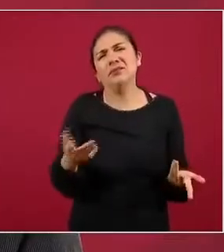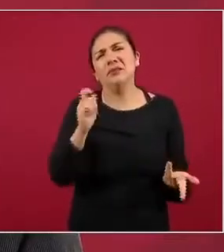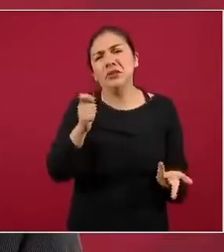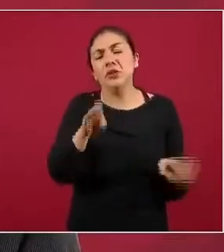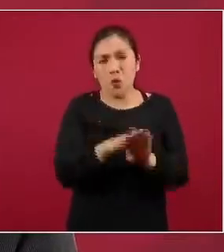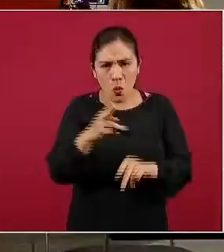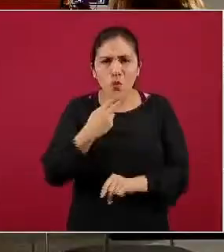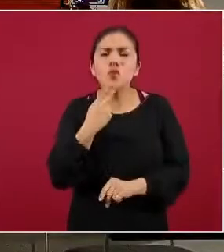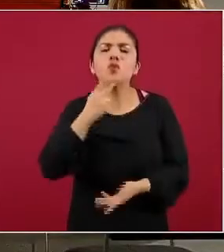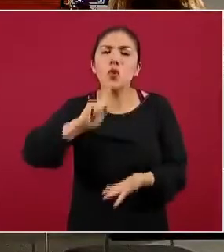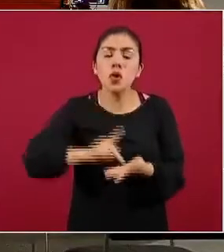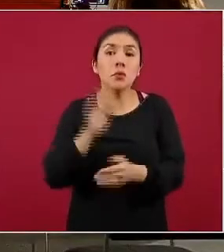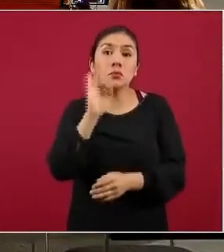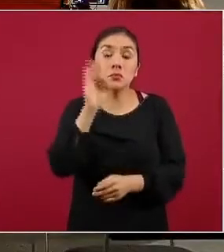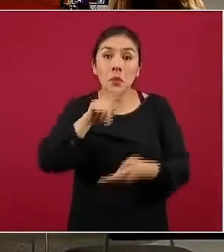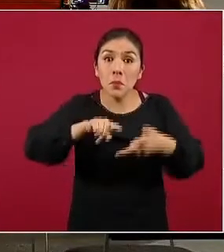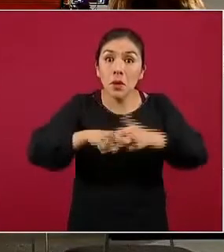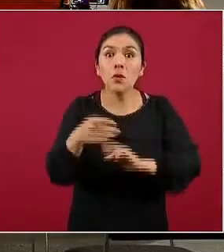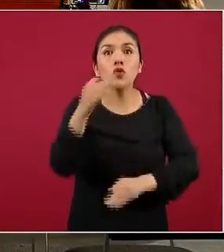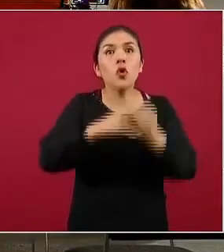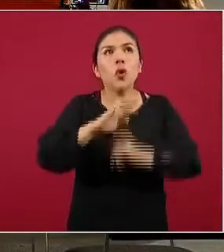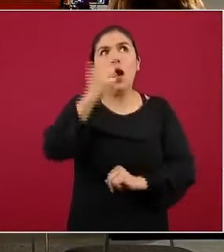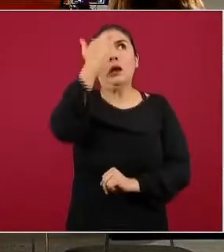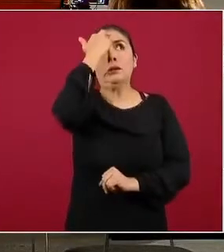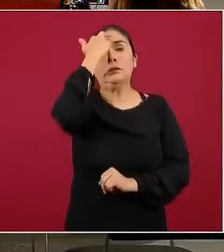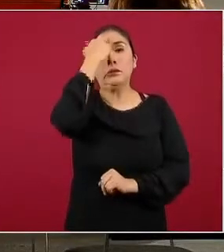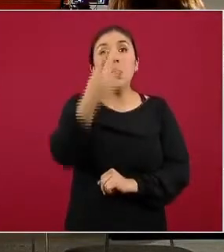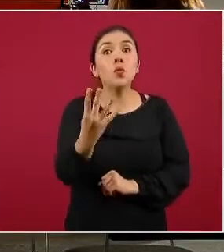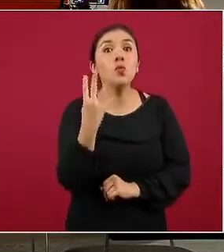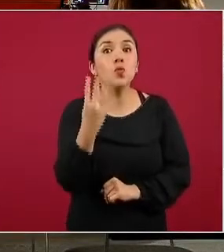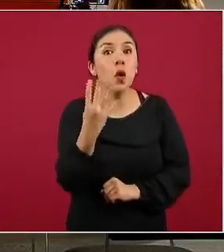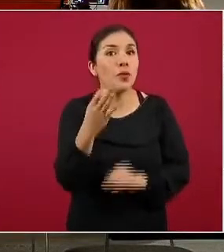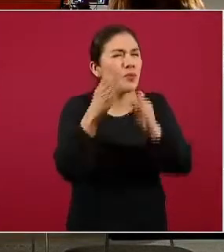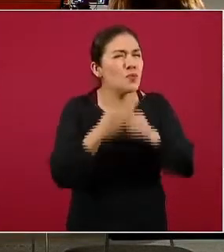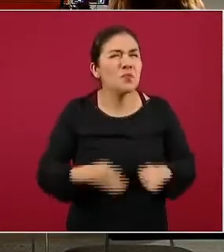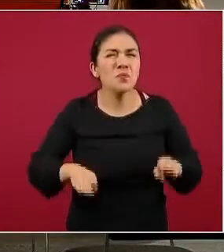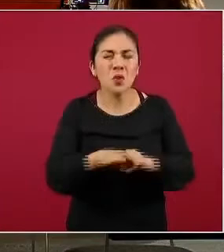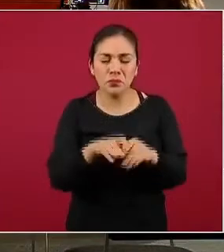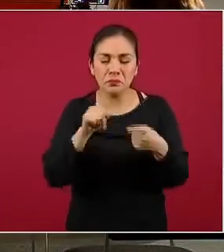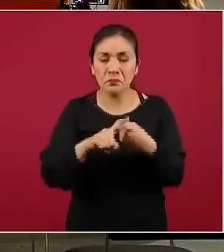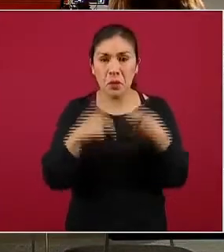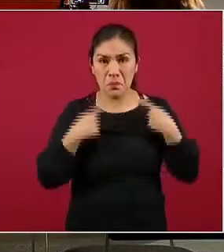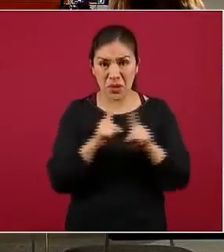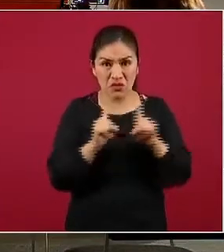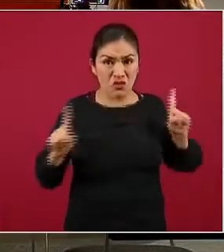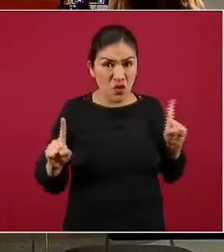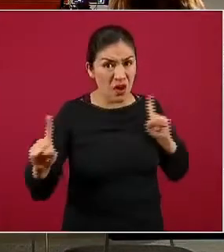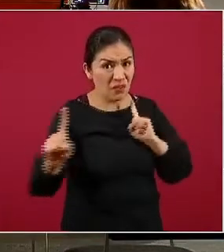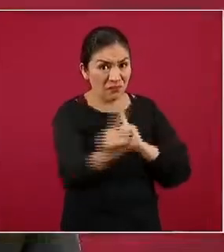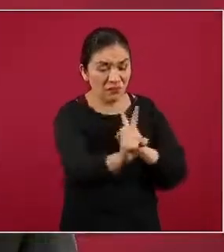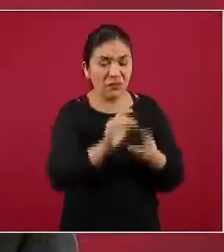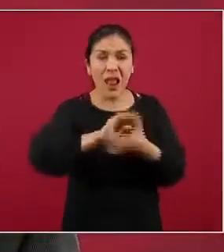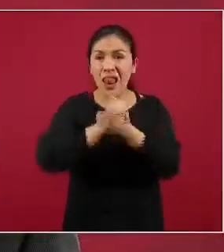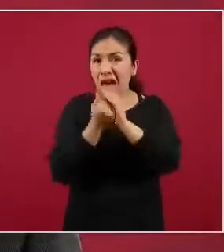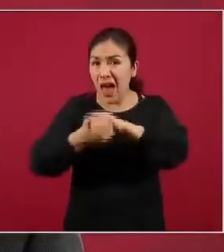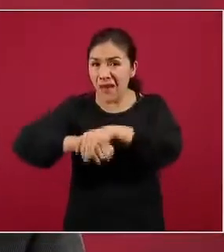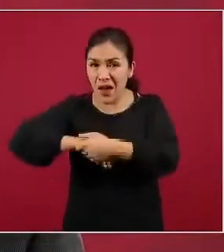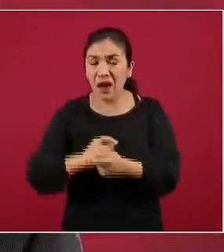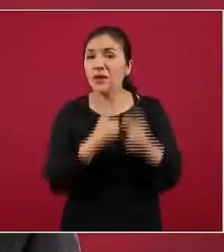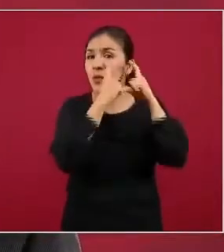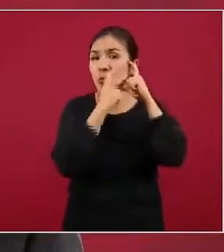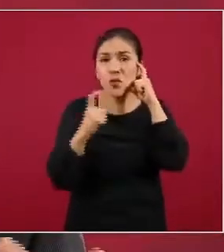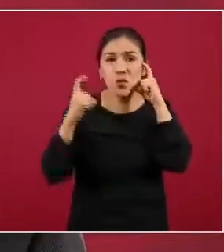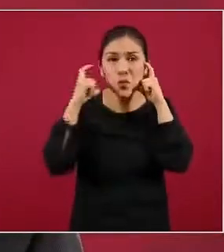sería útil que al principio todos recordáramos 4 básicas: sana distancia, lavado de manos, uso